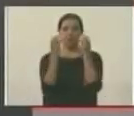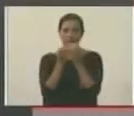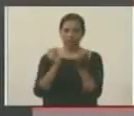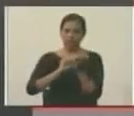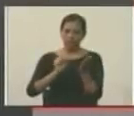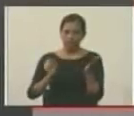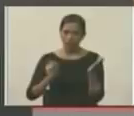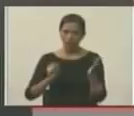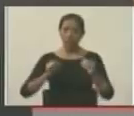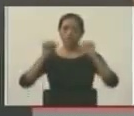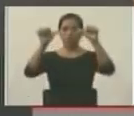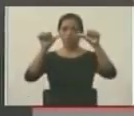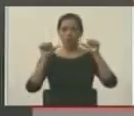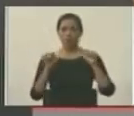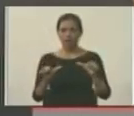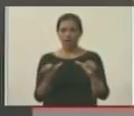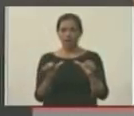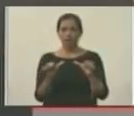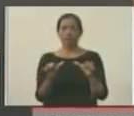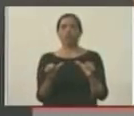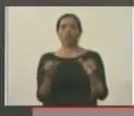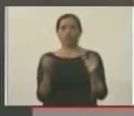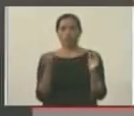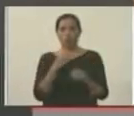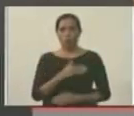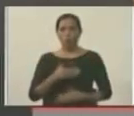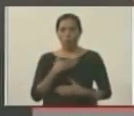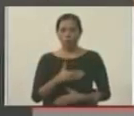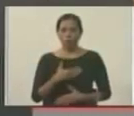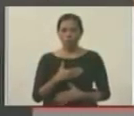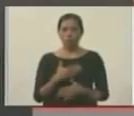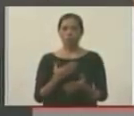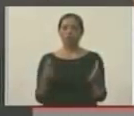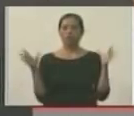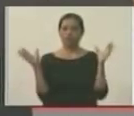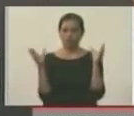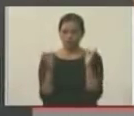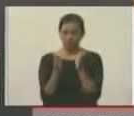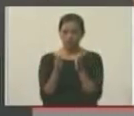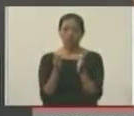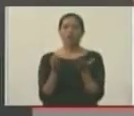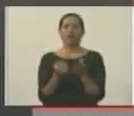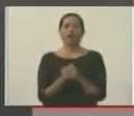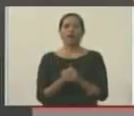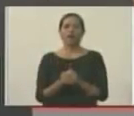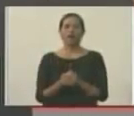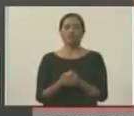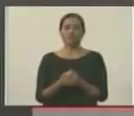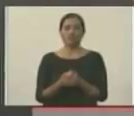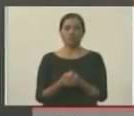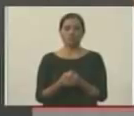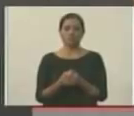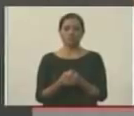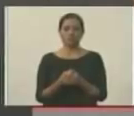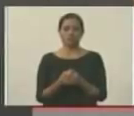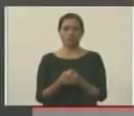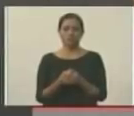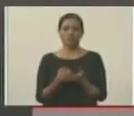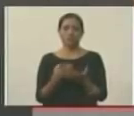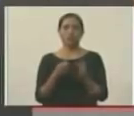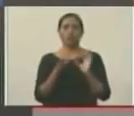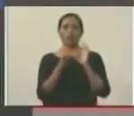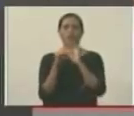en horarios flexibles, adaptados a las condiciones de cada unidad